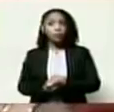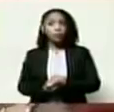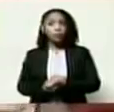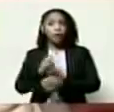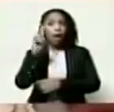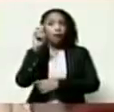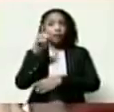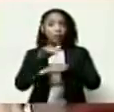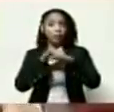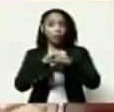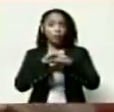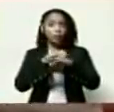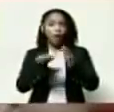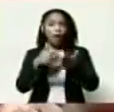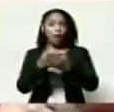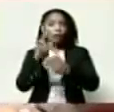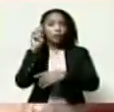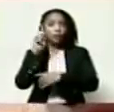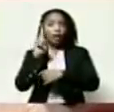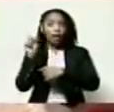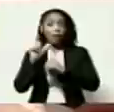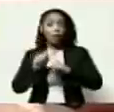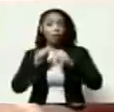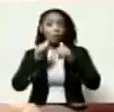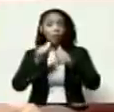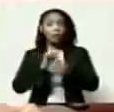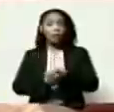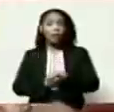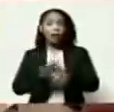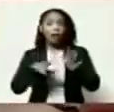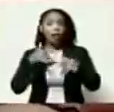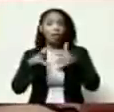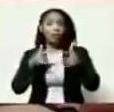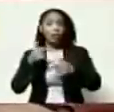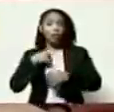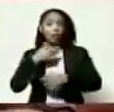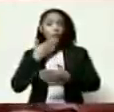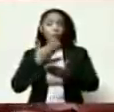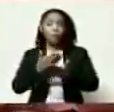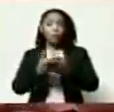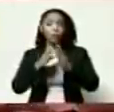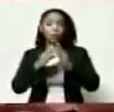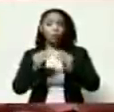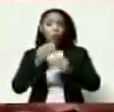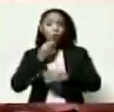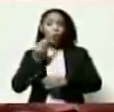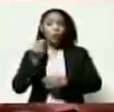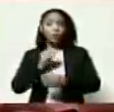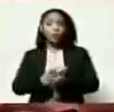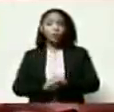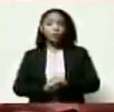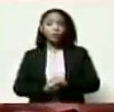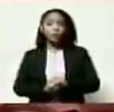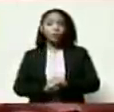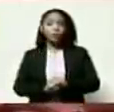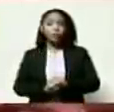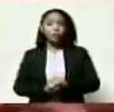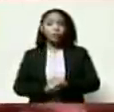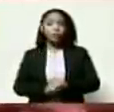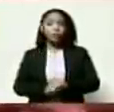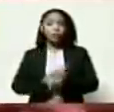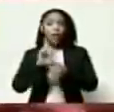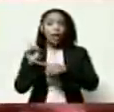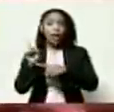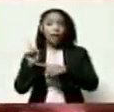el viernes, correcto, hasta el viernes. Entonces arranca la actividad. Yo les pido a todos los jóvenes, esa sede